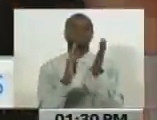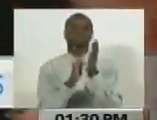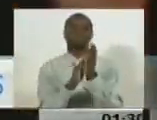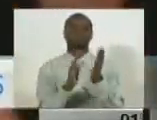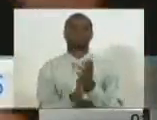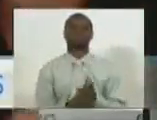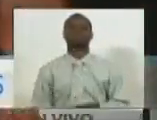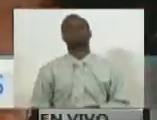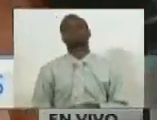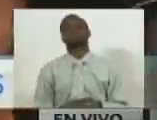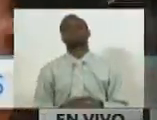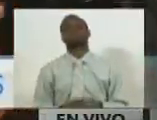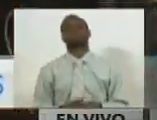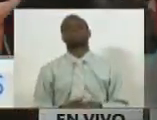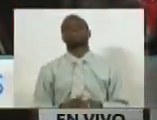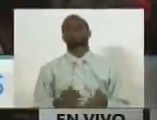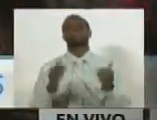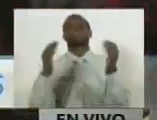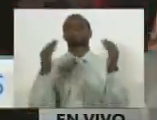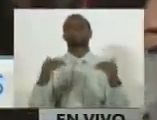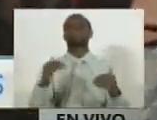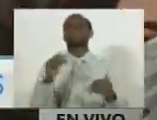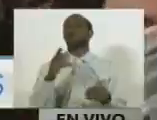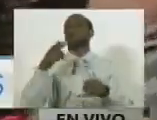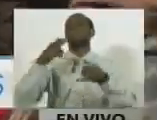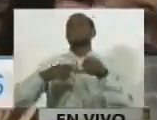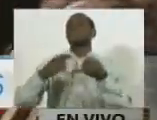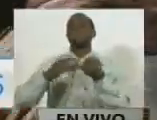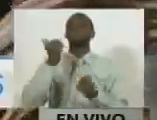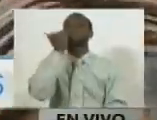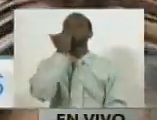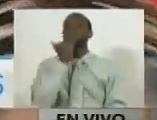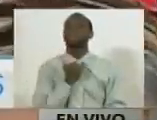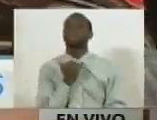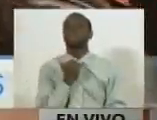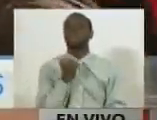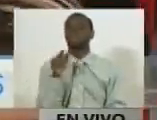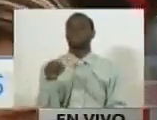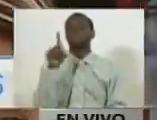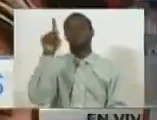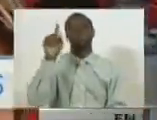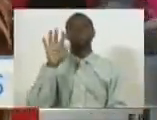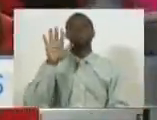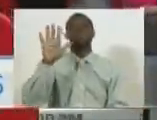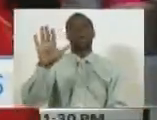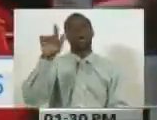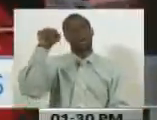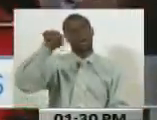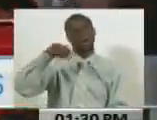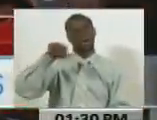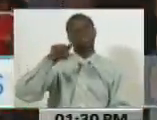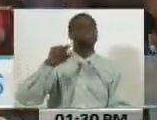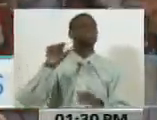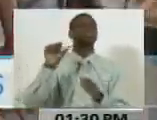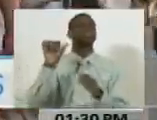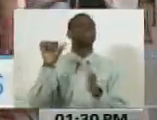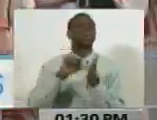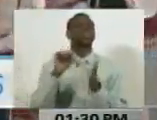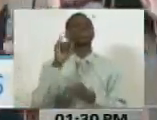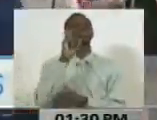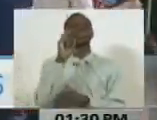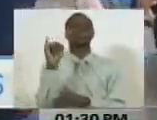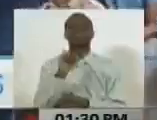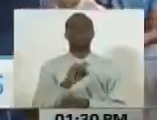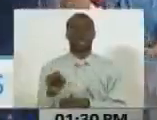Gisela Rosa Parra Valencia, de la Escuela Cuatricentenaria del Estado Zulia.